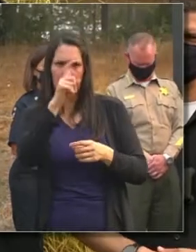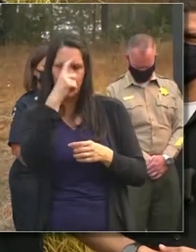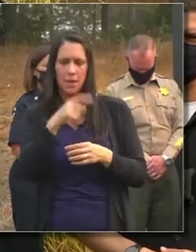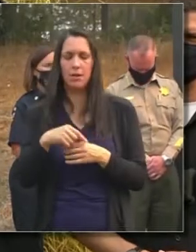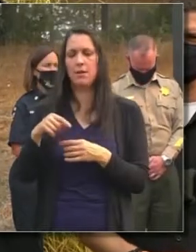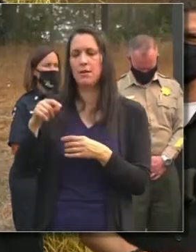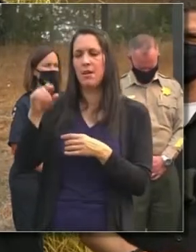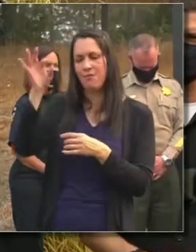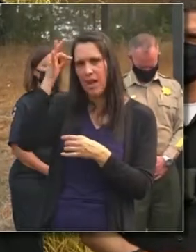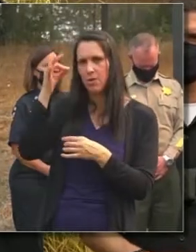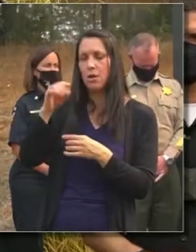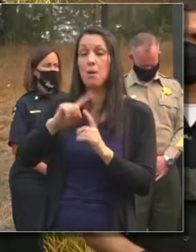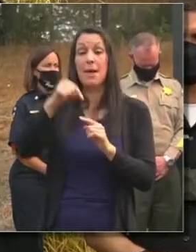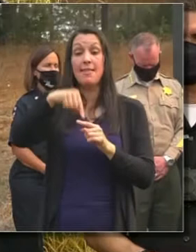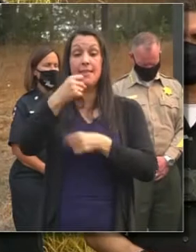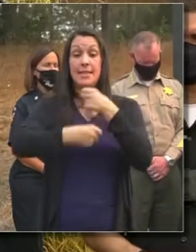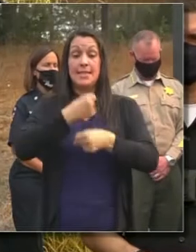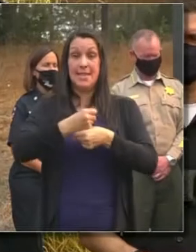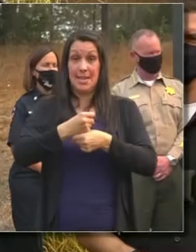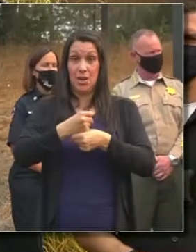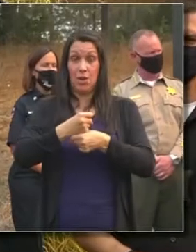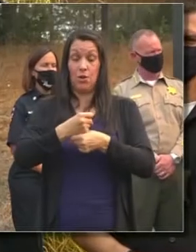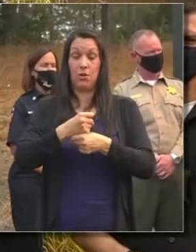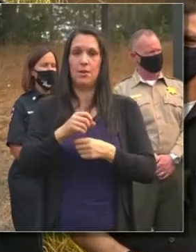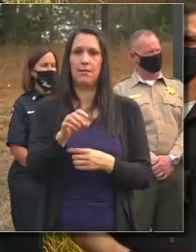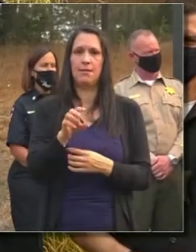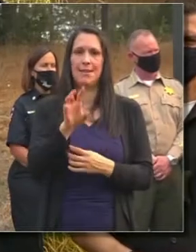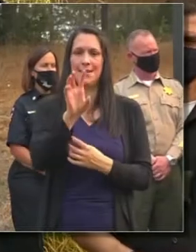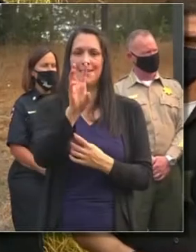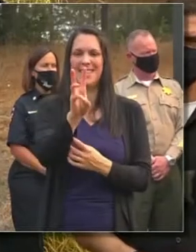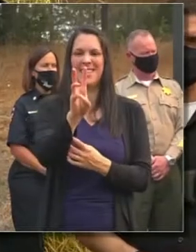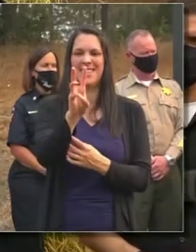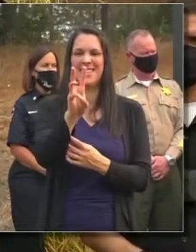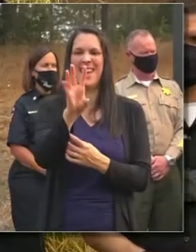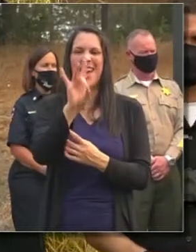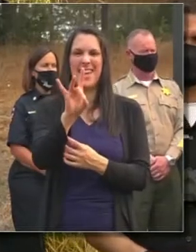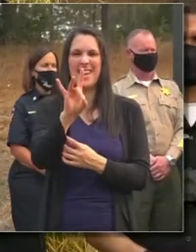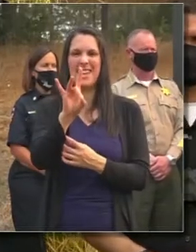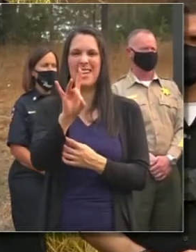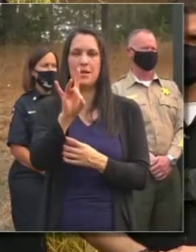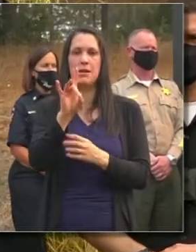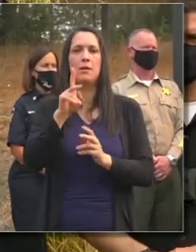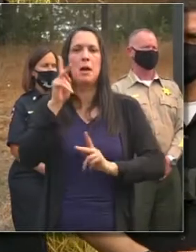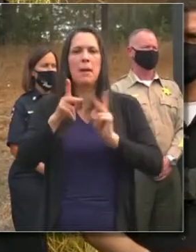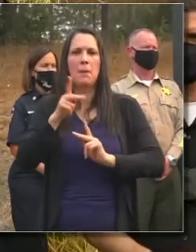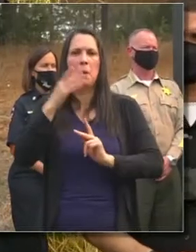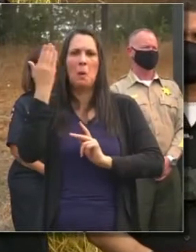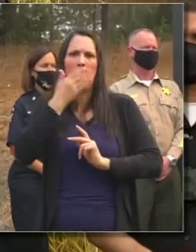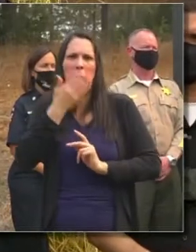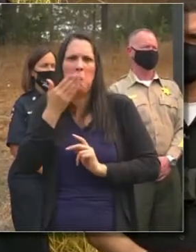nivel federal pero sólo este año 68 incendios